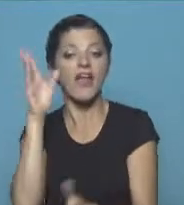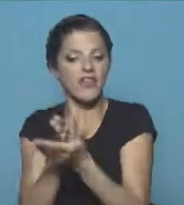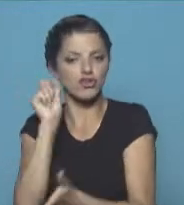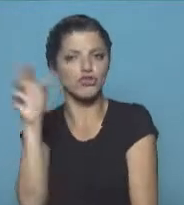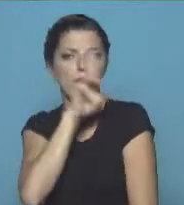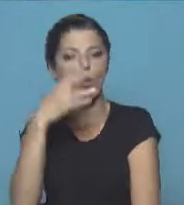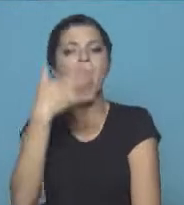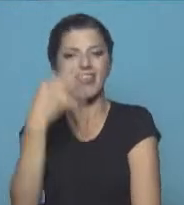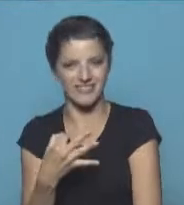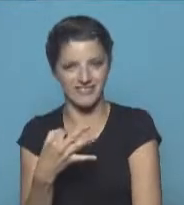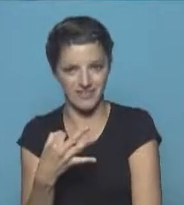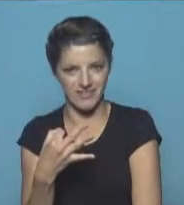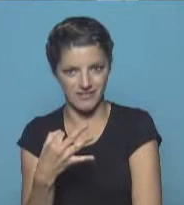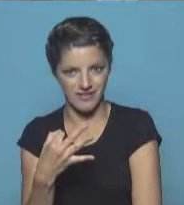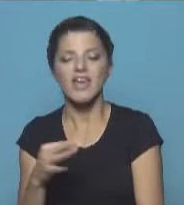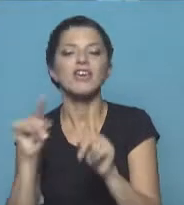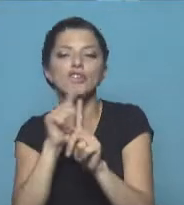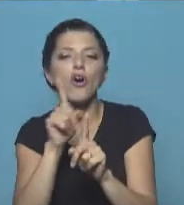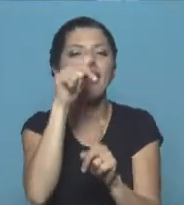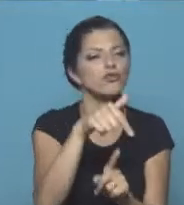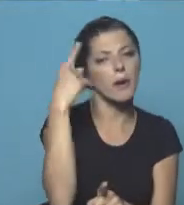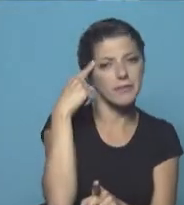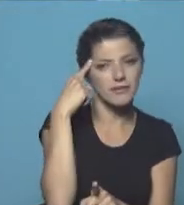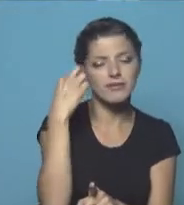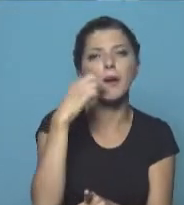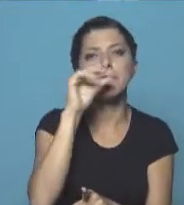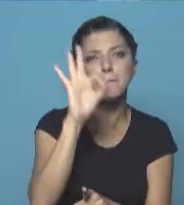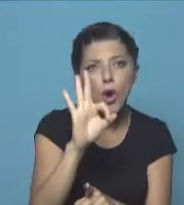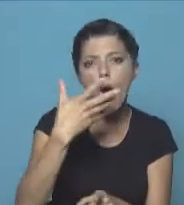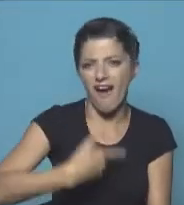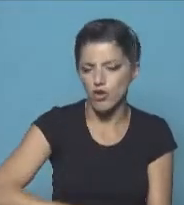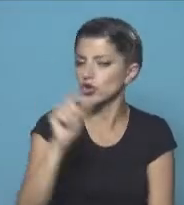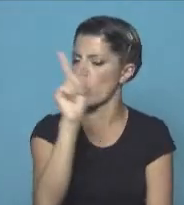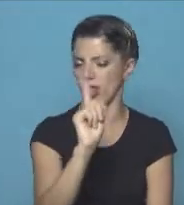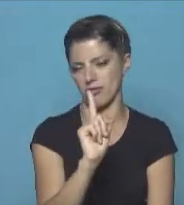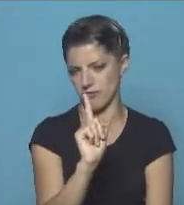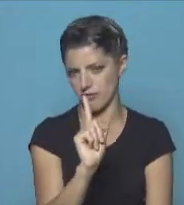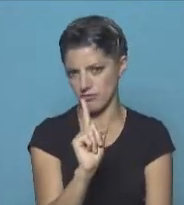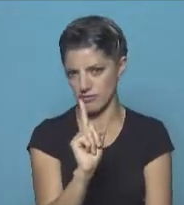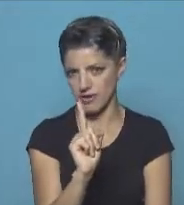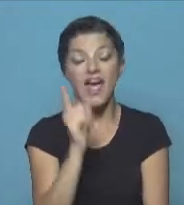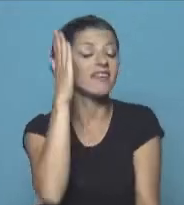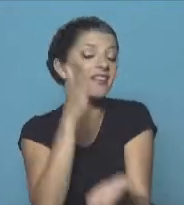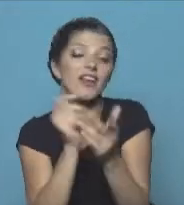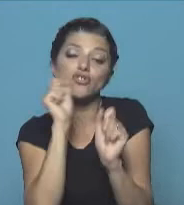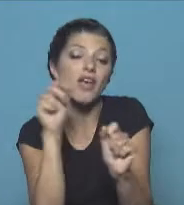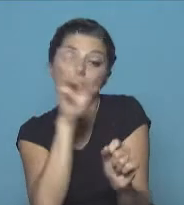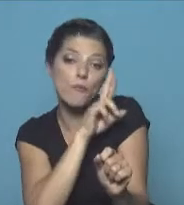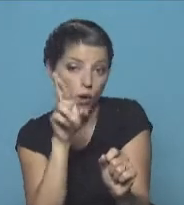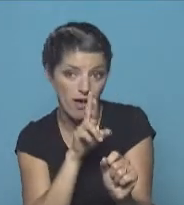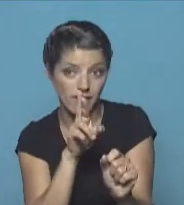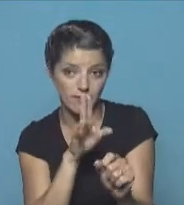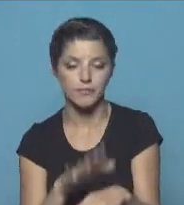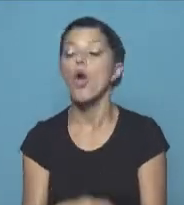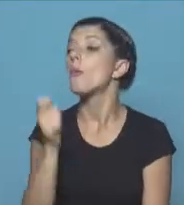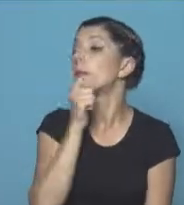decidir. No, y esta confusión de que son pro aborto. No, no es pro aborto, es que la Derecho a mujer tenga decidir. derecho, En derecho Estados a Unidos decidir. convengamos